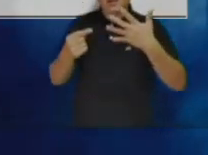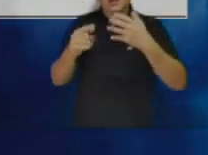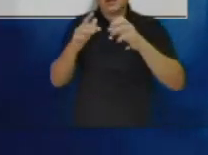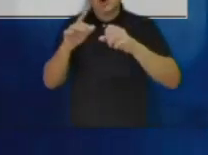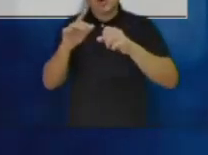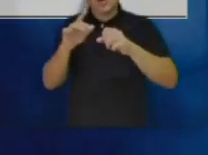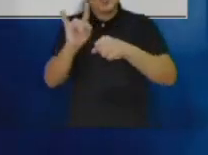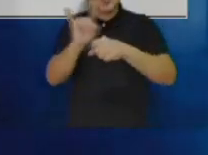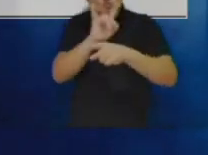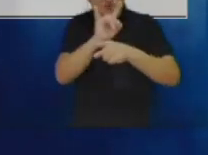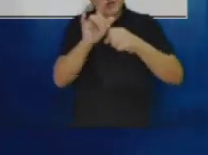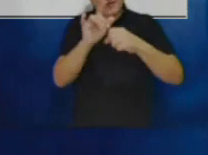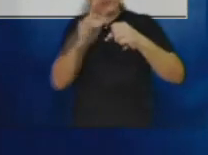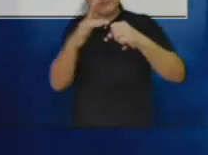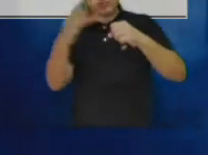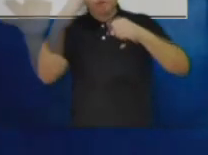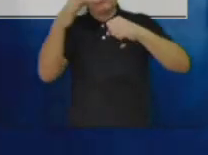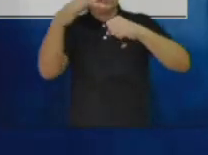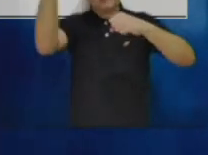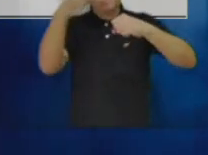Esto significa analizar,